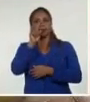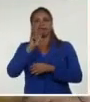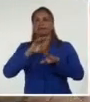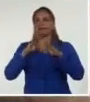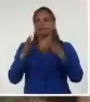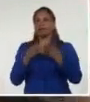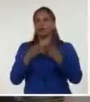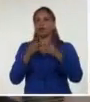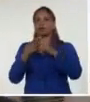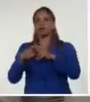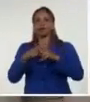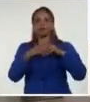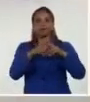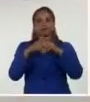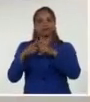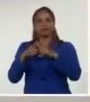izaje